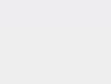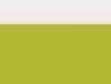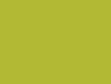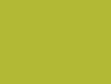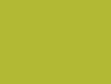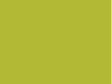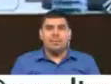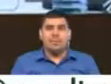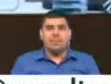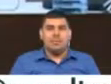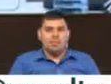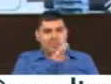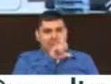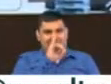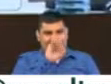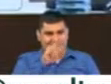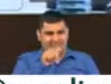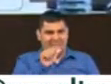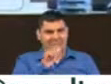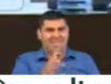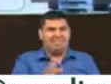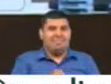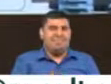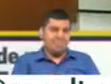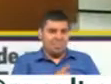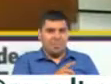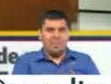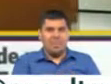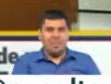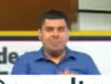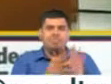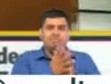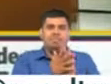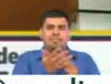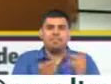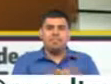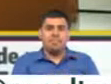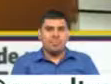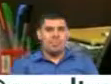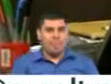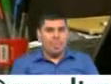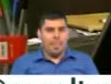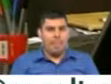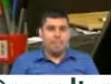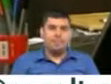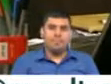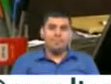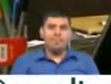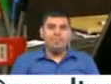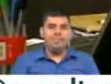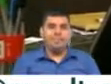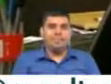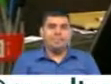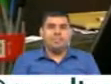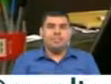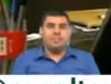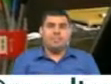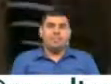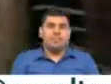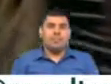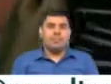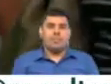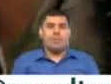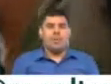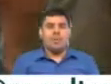Cantro.com. A partir de la firma de los acuerdos de paz entre el gobierno y las FARC, se despejan temas importantes como la función de los